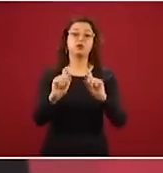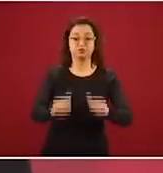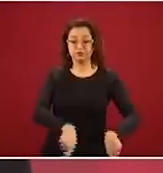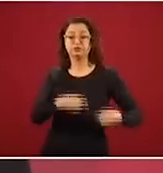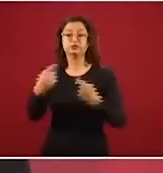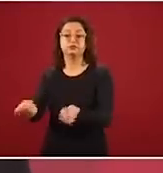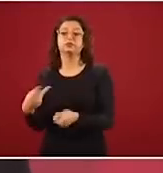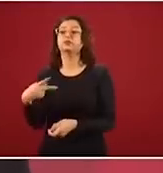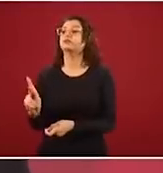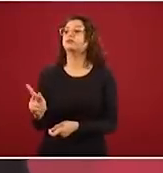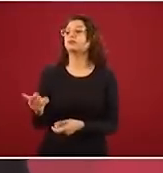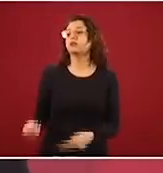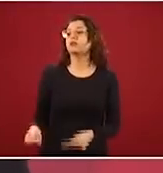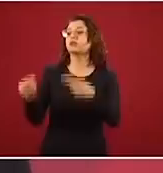compraba